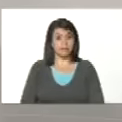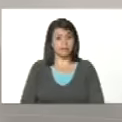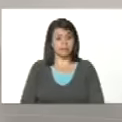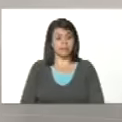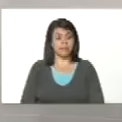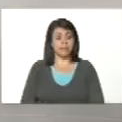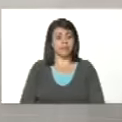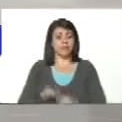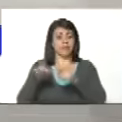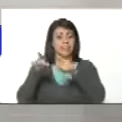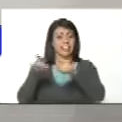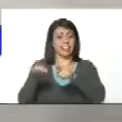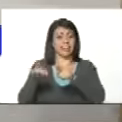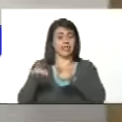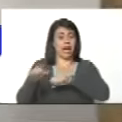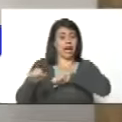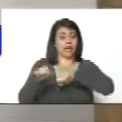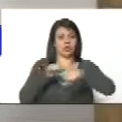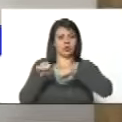que con esa actitud